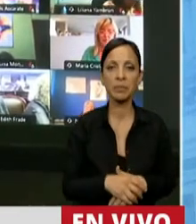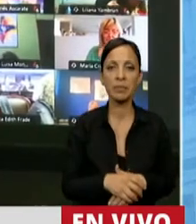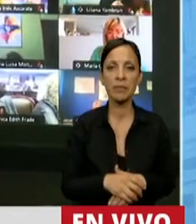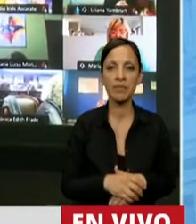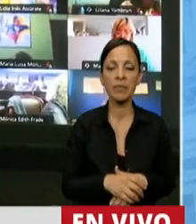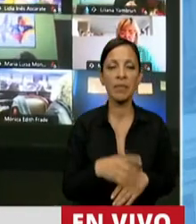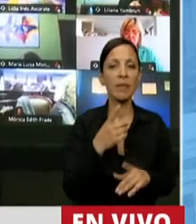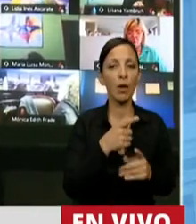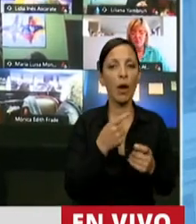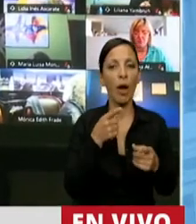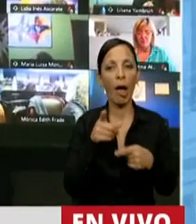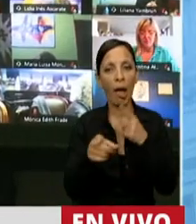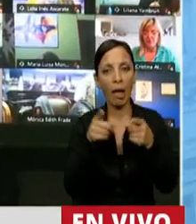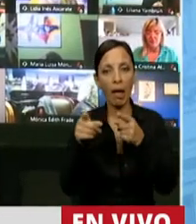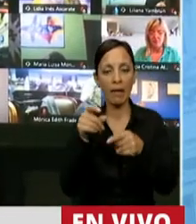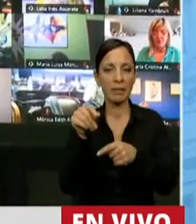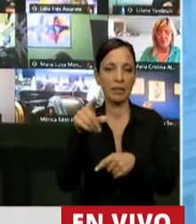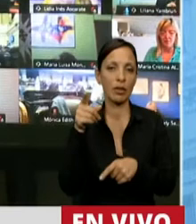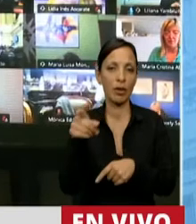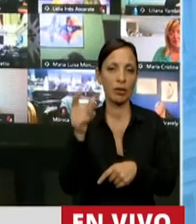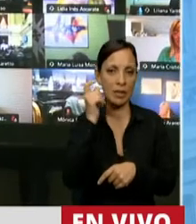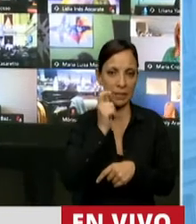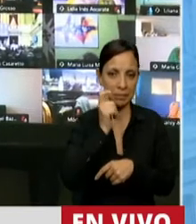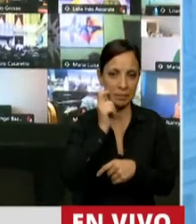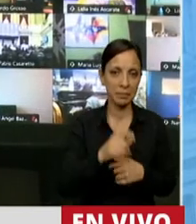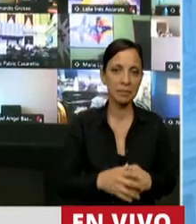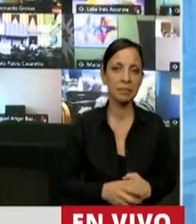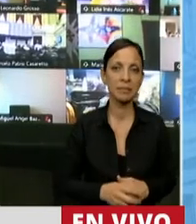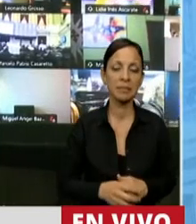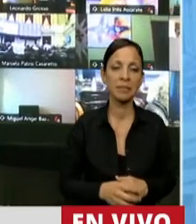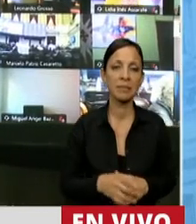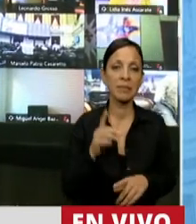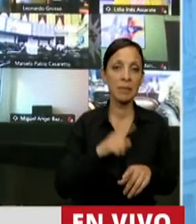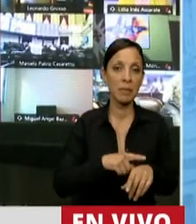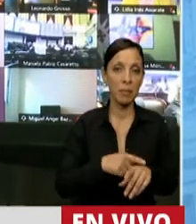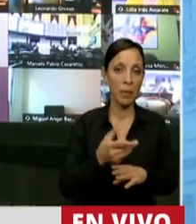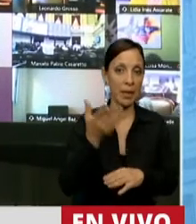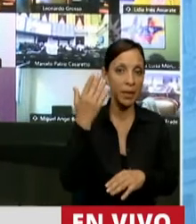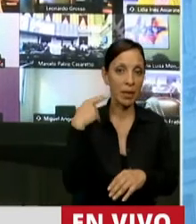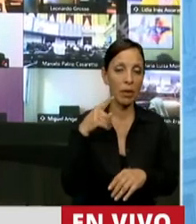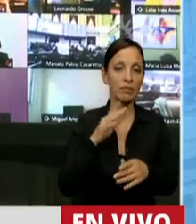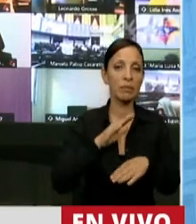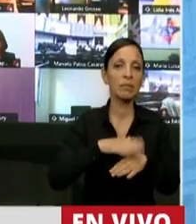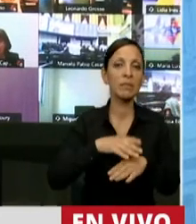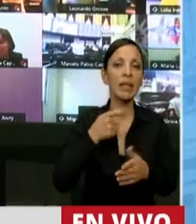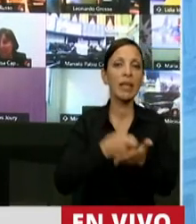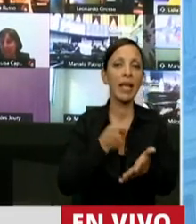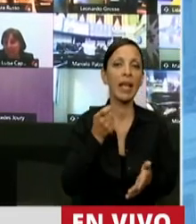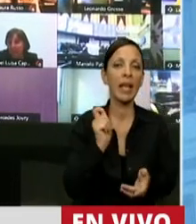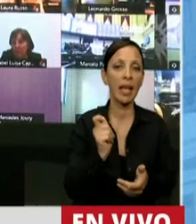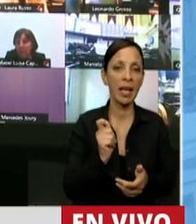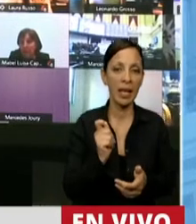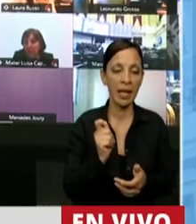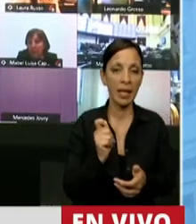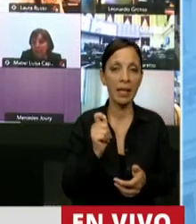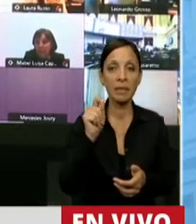de habérsela complicado al gobernador de la provincia de Buenos Aires. En ese momento lo pagaron los bonaerenses. Hoy nos toca